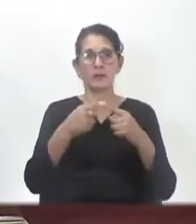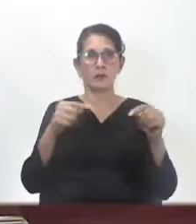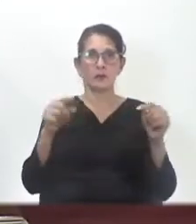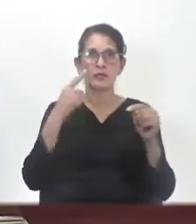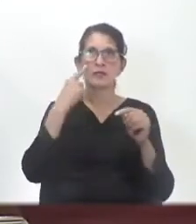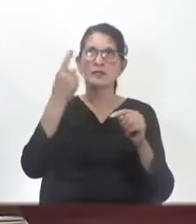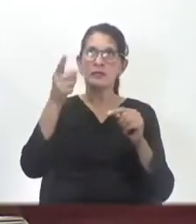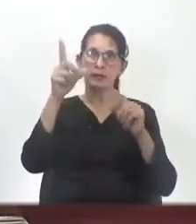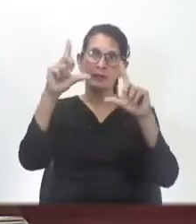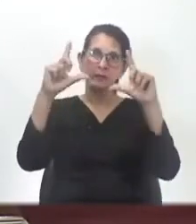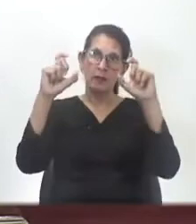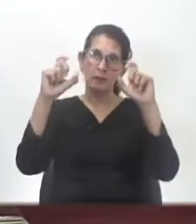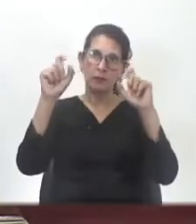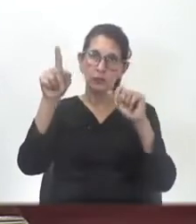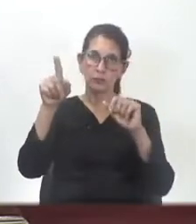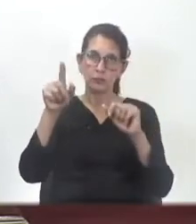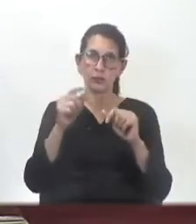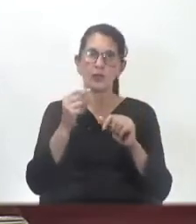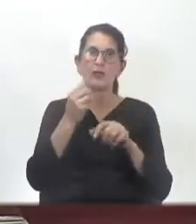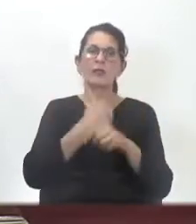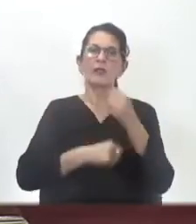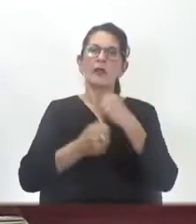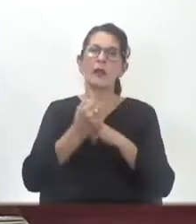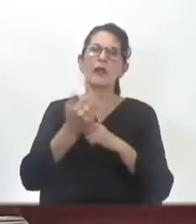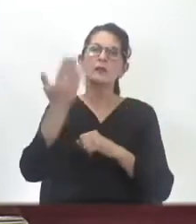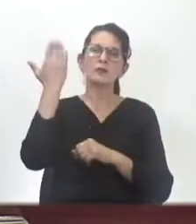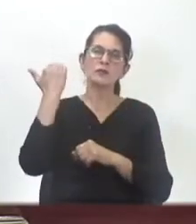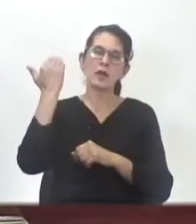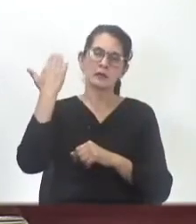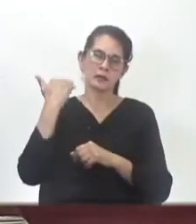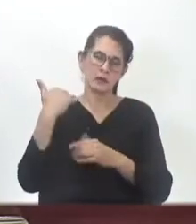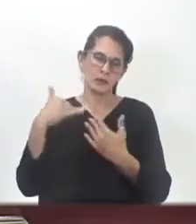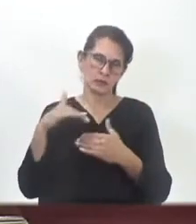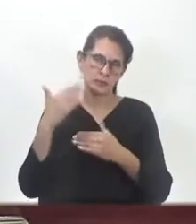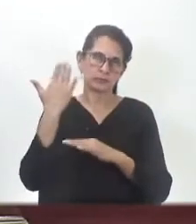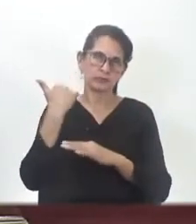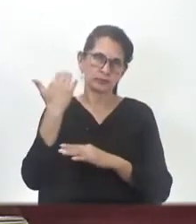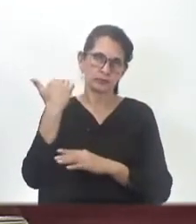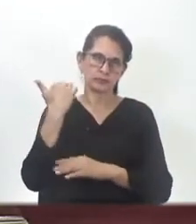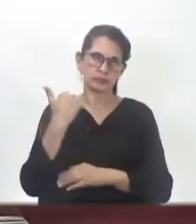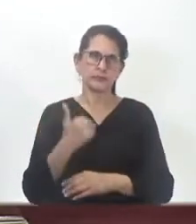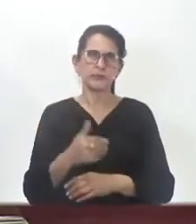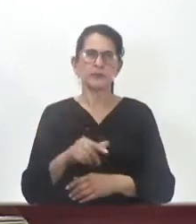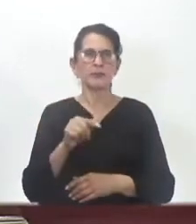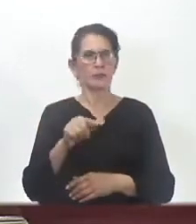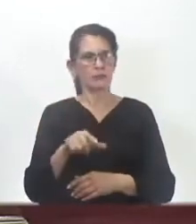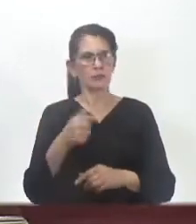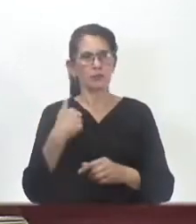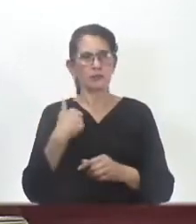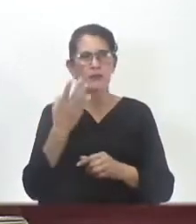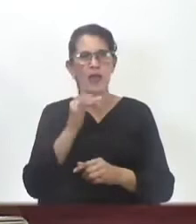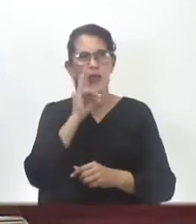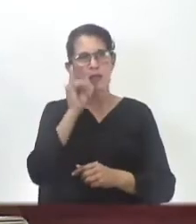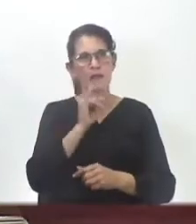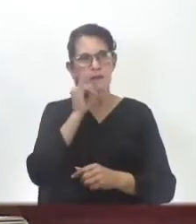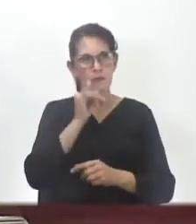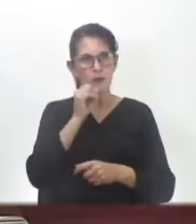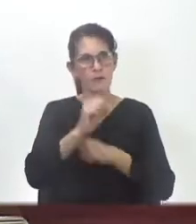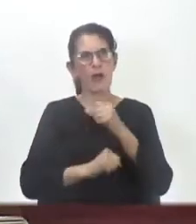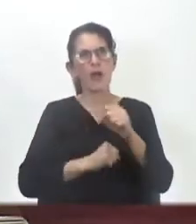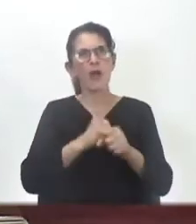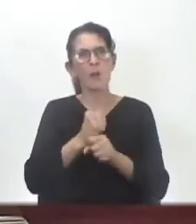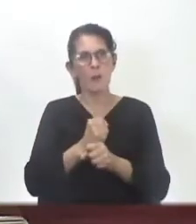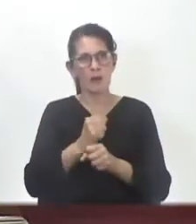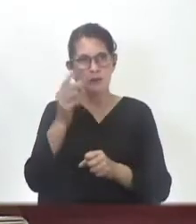imágenes que vienen de años anteriores, de muchos años anteriores. Entonces me voy al informe anual que nos presentó